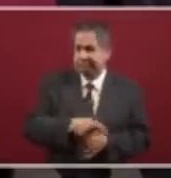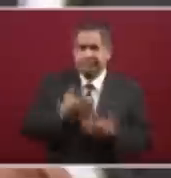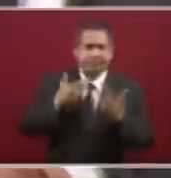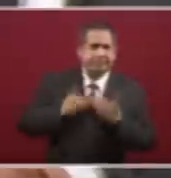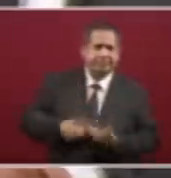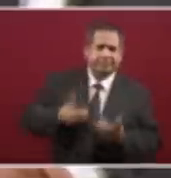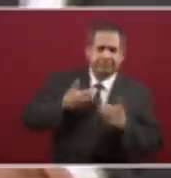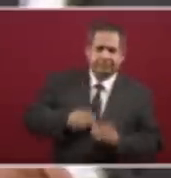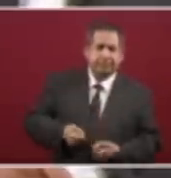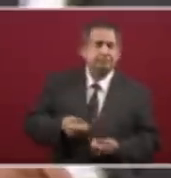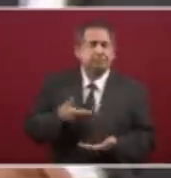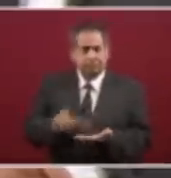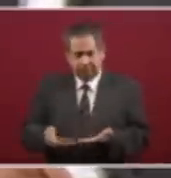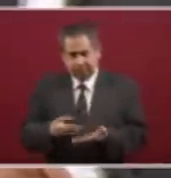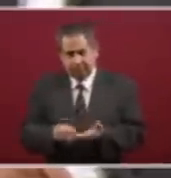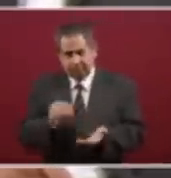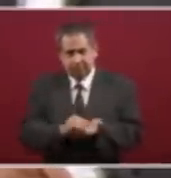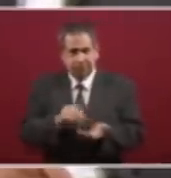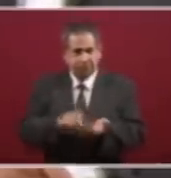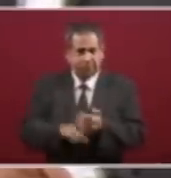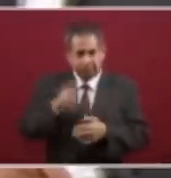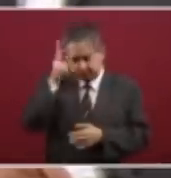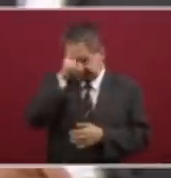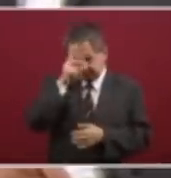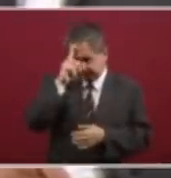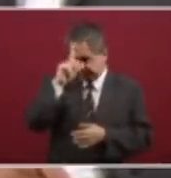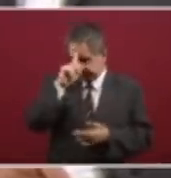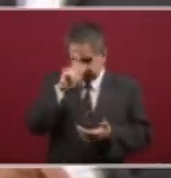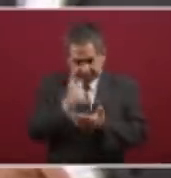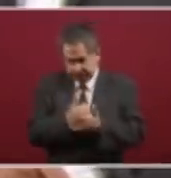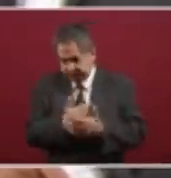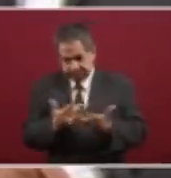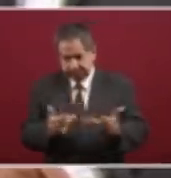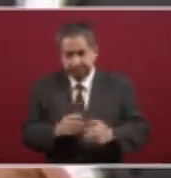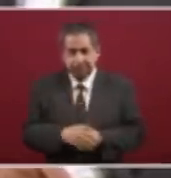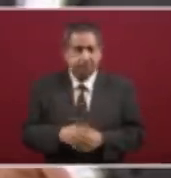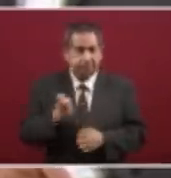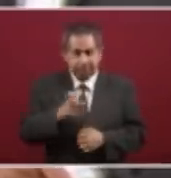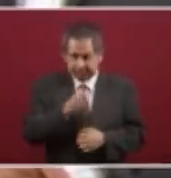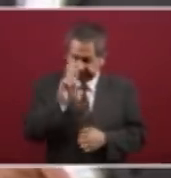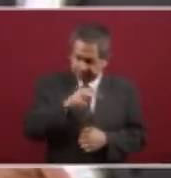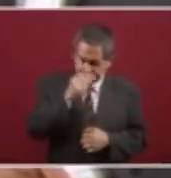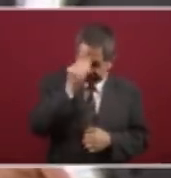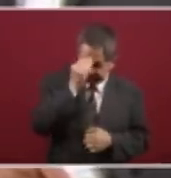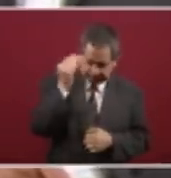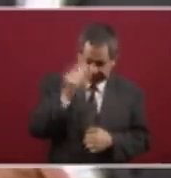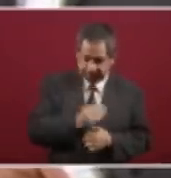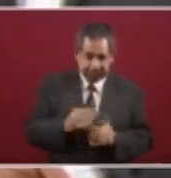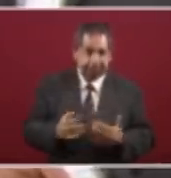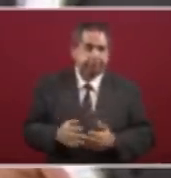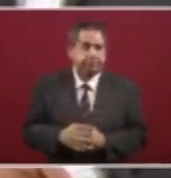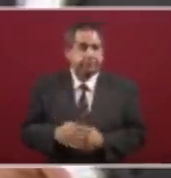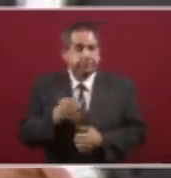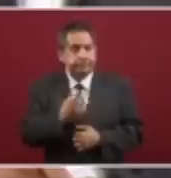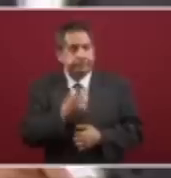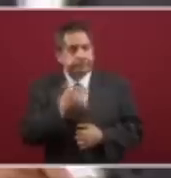la fecha tienen secuelas psicológicas aquello fue una pesadilla esa noche detuvieron